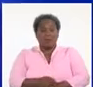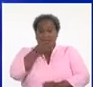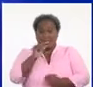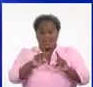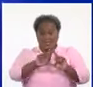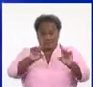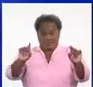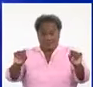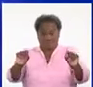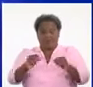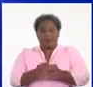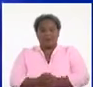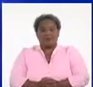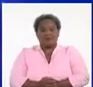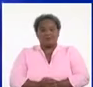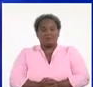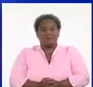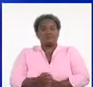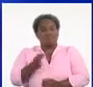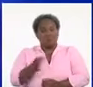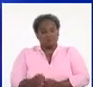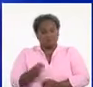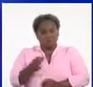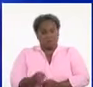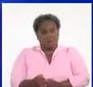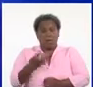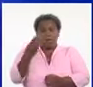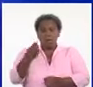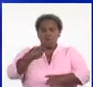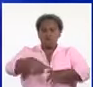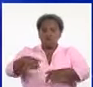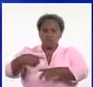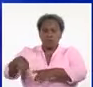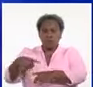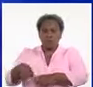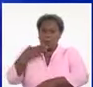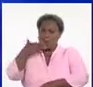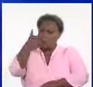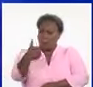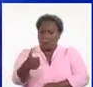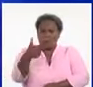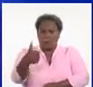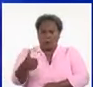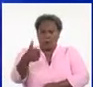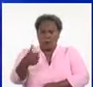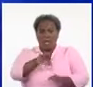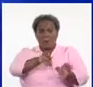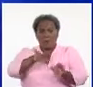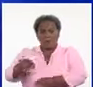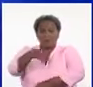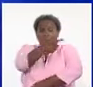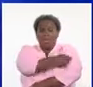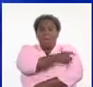y realmente cosas positivas, además de las vacunas